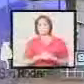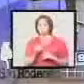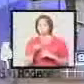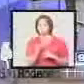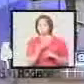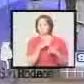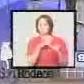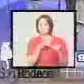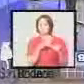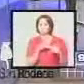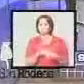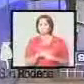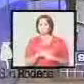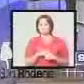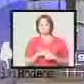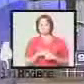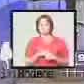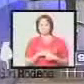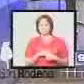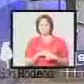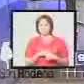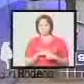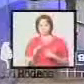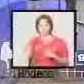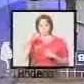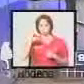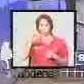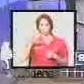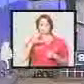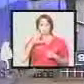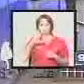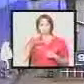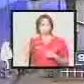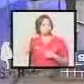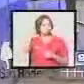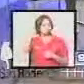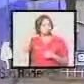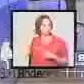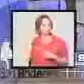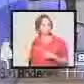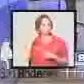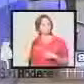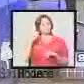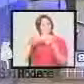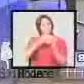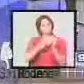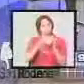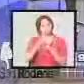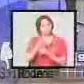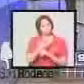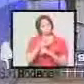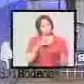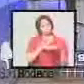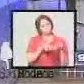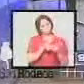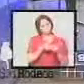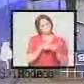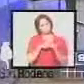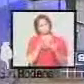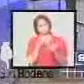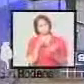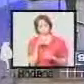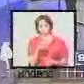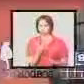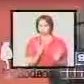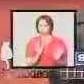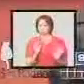comentario. Don Juan Carlos hablaba de las clases sociales en la parte de los créditos. Ok, la